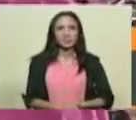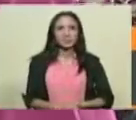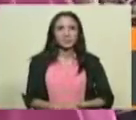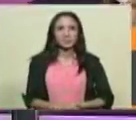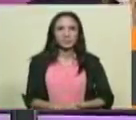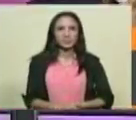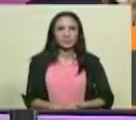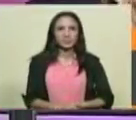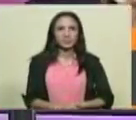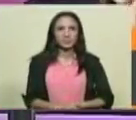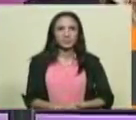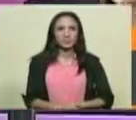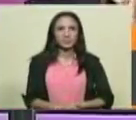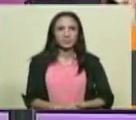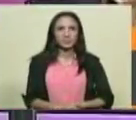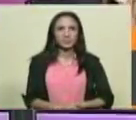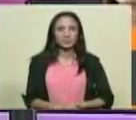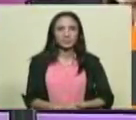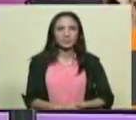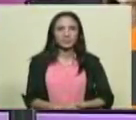Marvis.